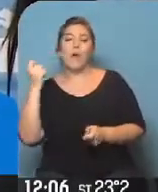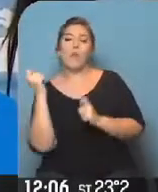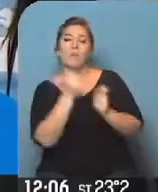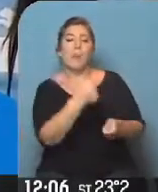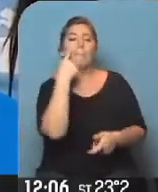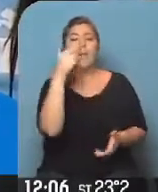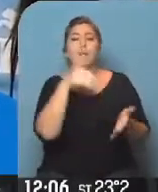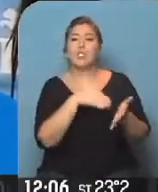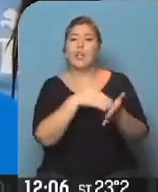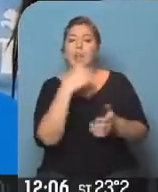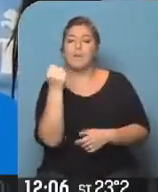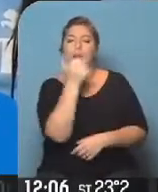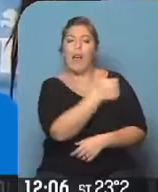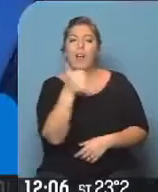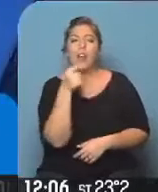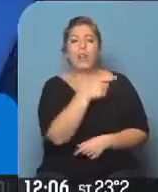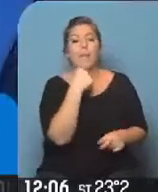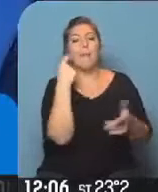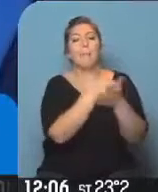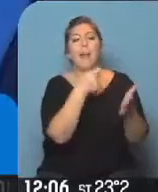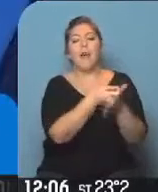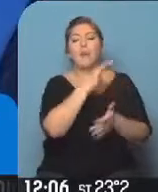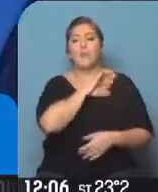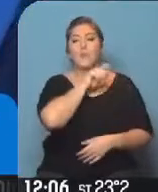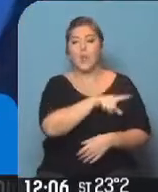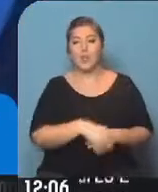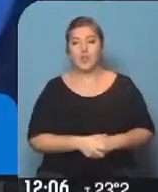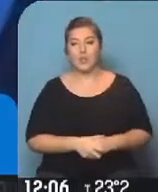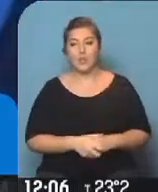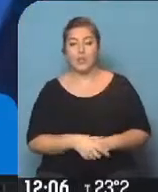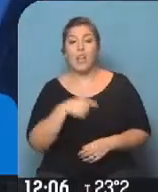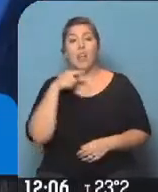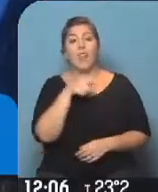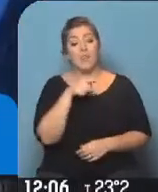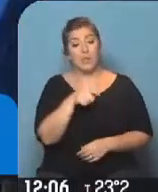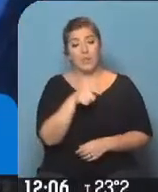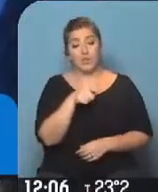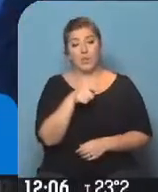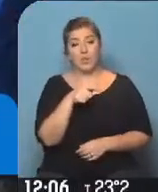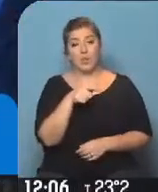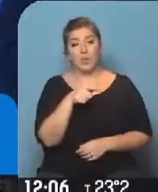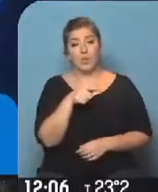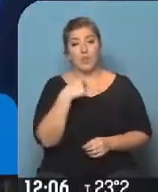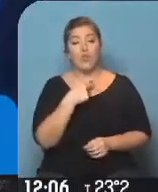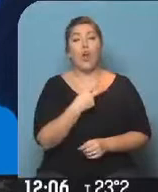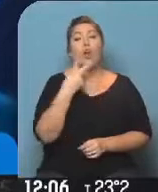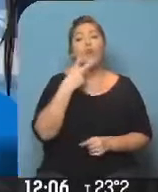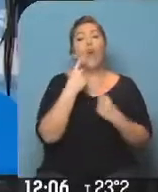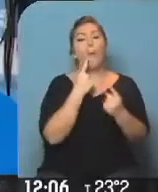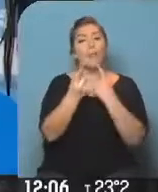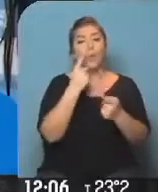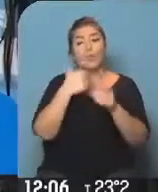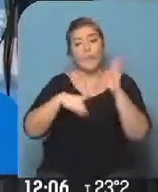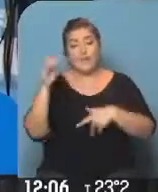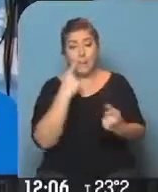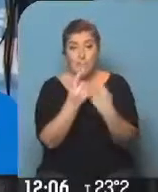1.000 millones de pesos a Aerolíneas para pagar sus salarios. Esos son más de 2 metrobuses, ¿no? Que el metrobús es,